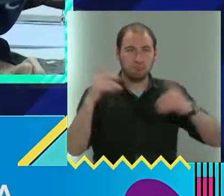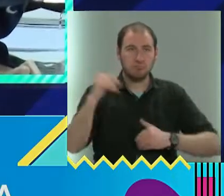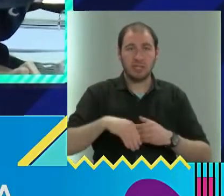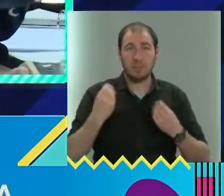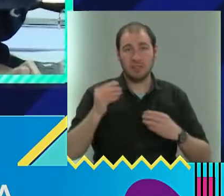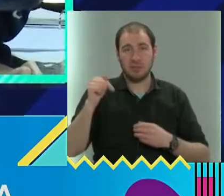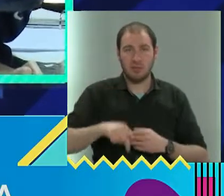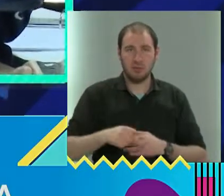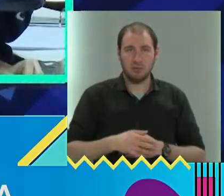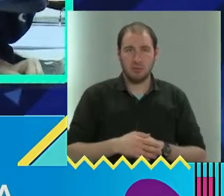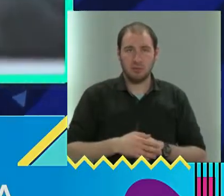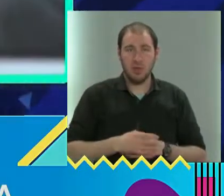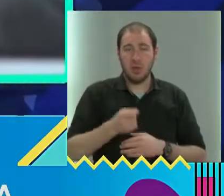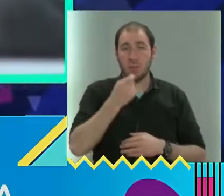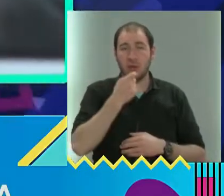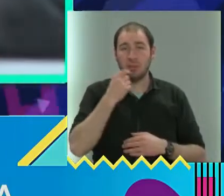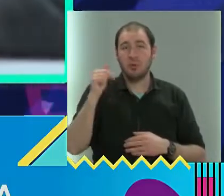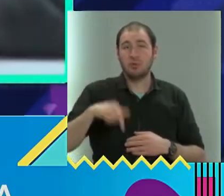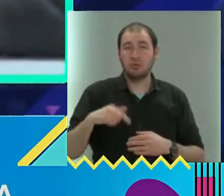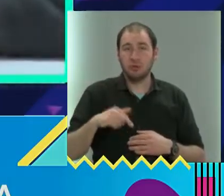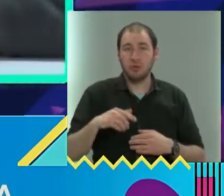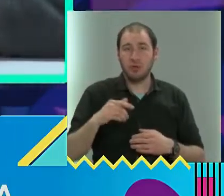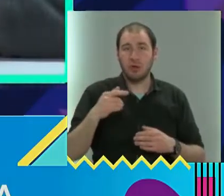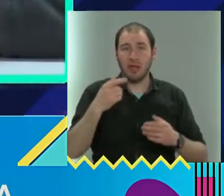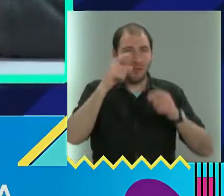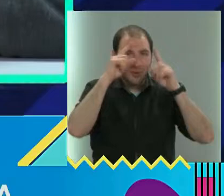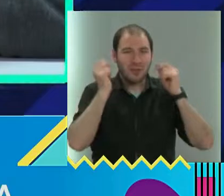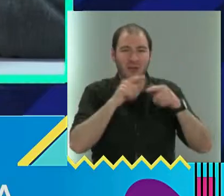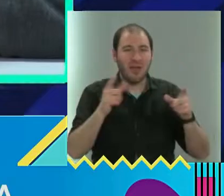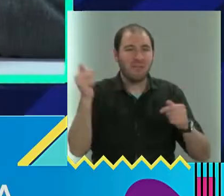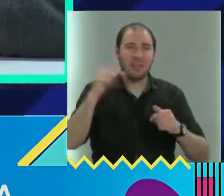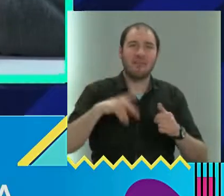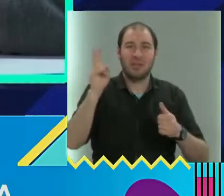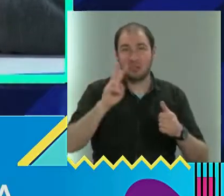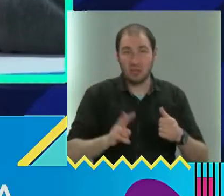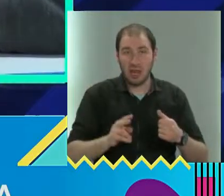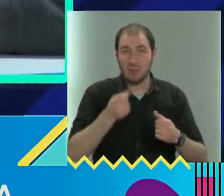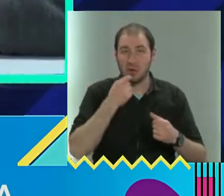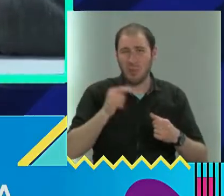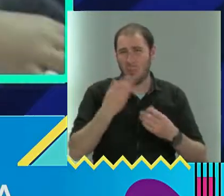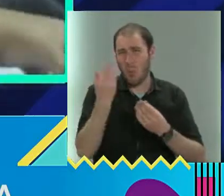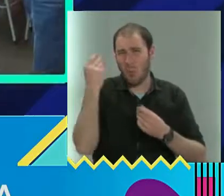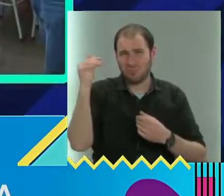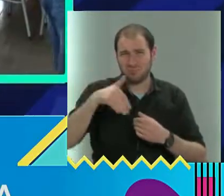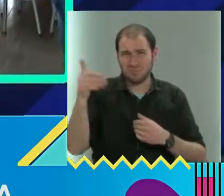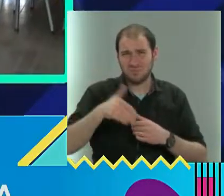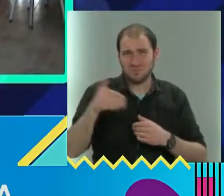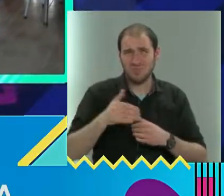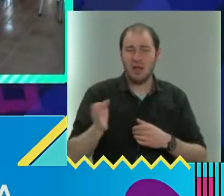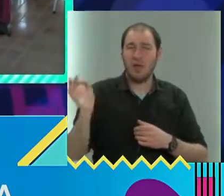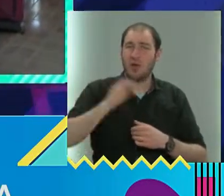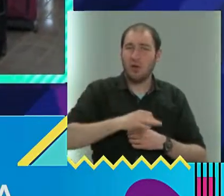pasa hoy? Y si yo no tengo buenos enfermeros, van a venir de Venezuela, como de hecho han venido varios, o van a